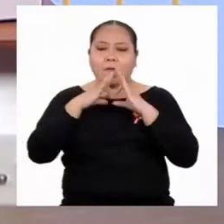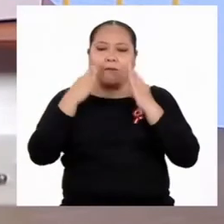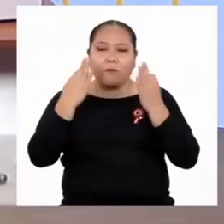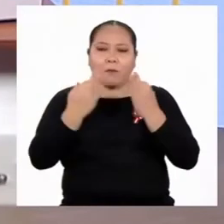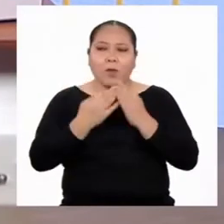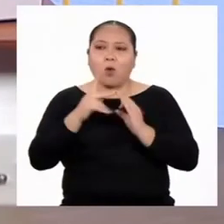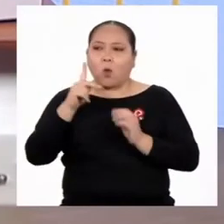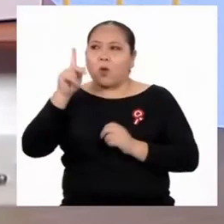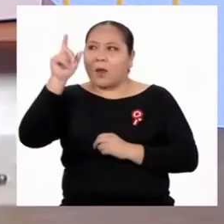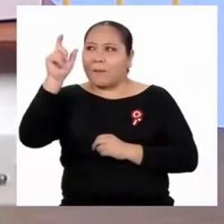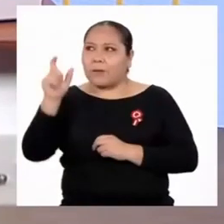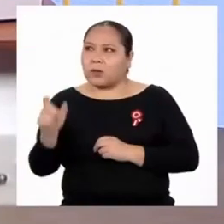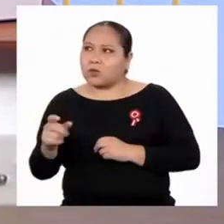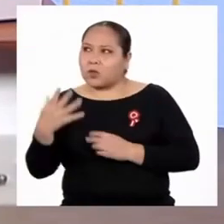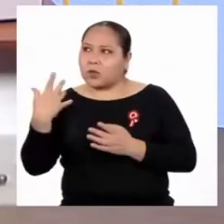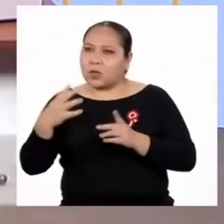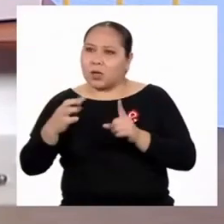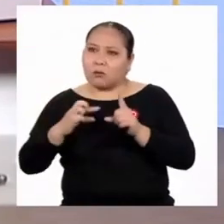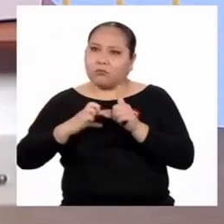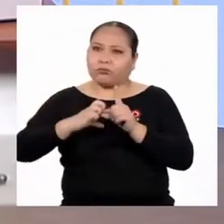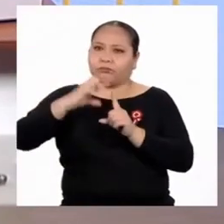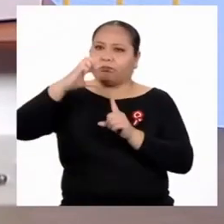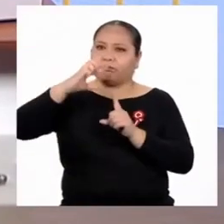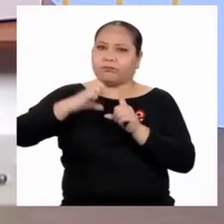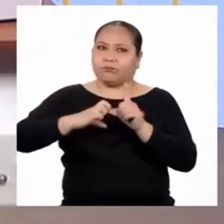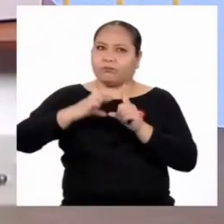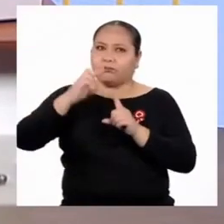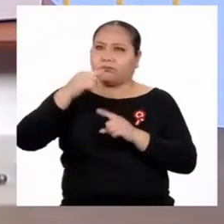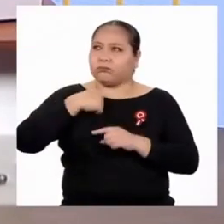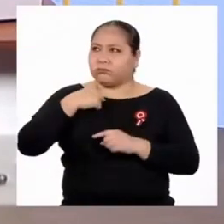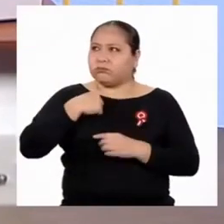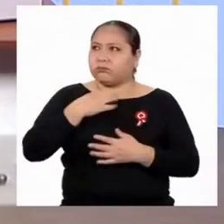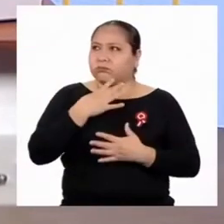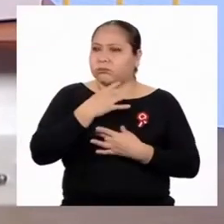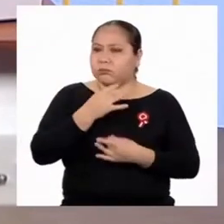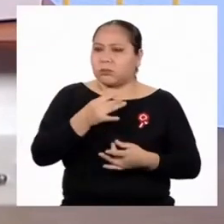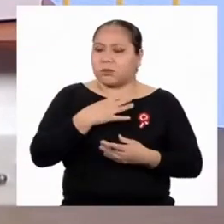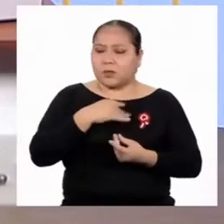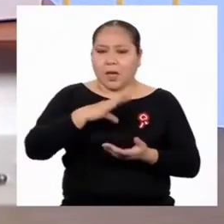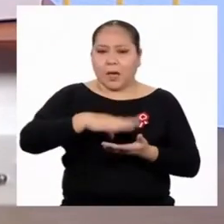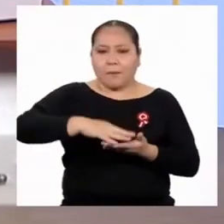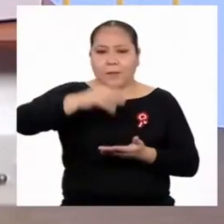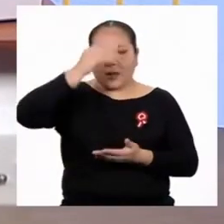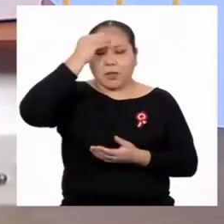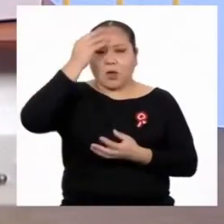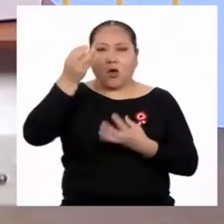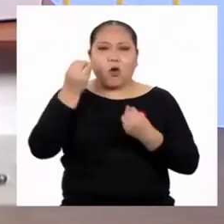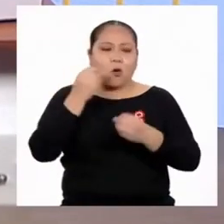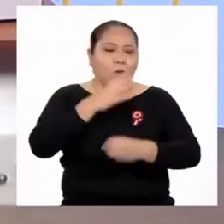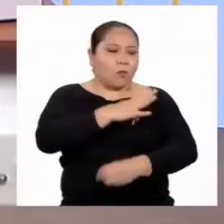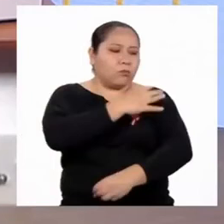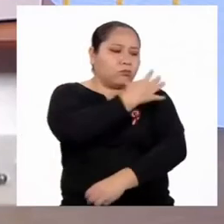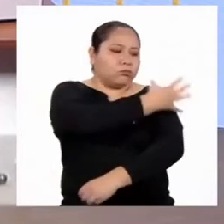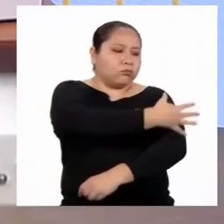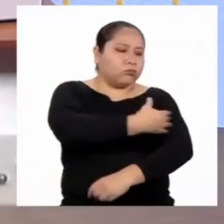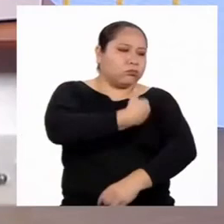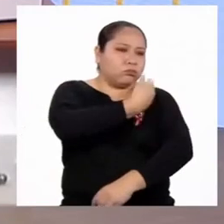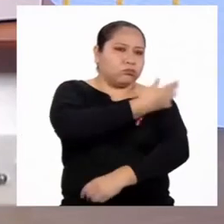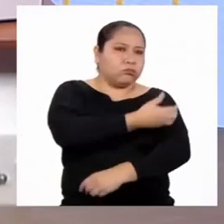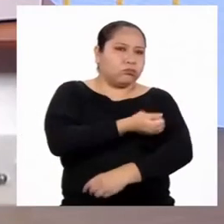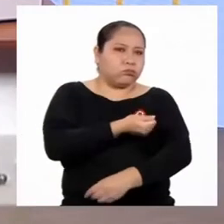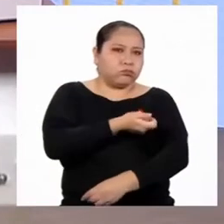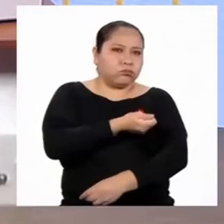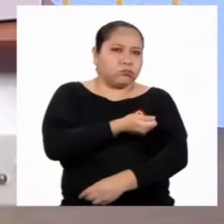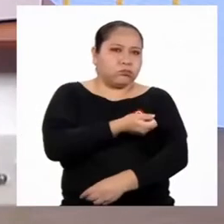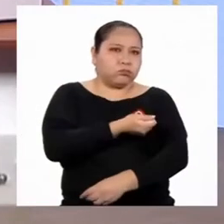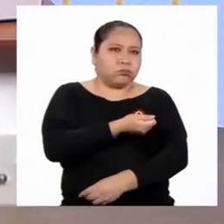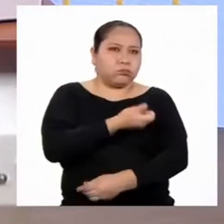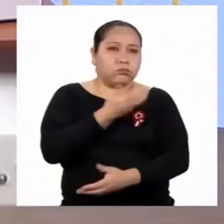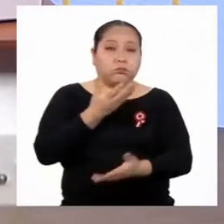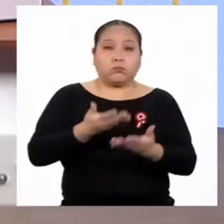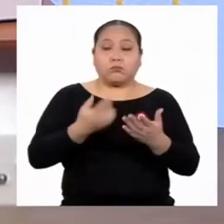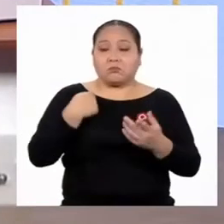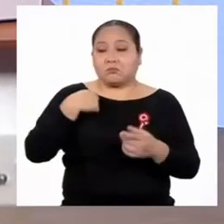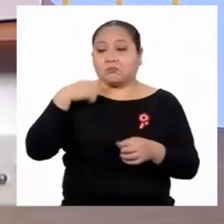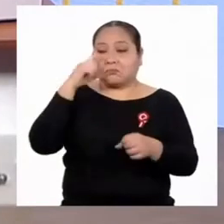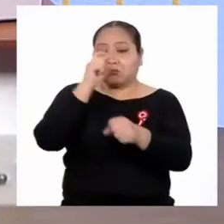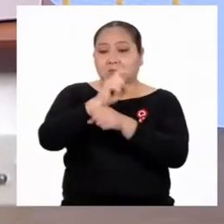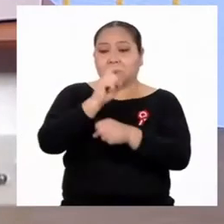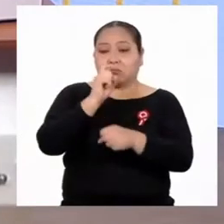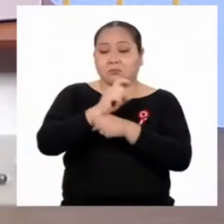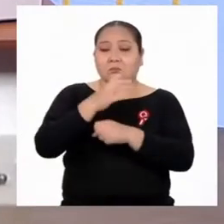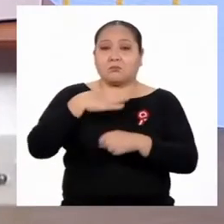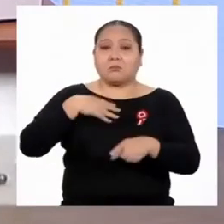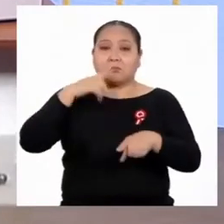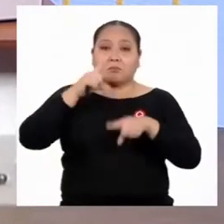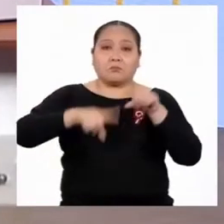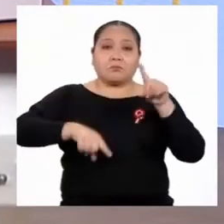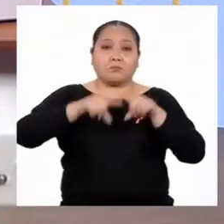de hipertensión, me interesaría mucho poder aprender a medir la presión. De paso, puedo enseñarle a mi primo para que